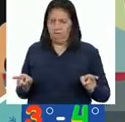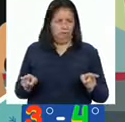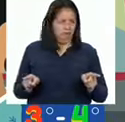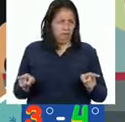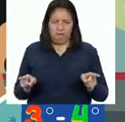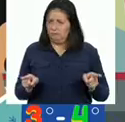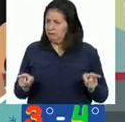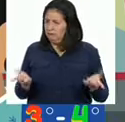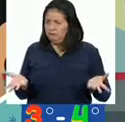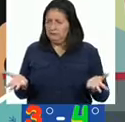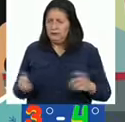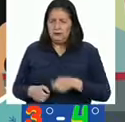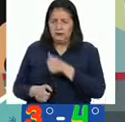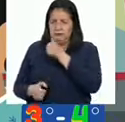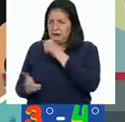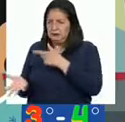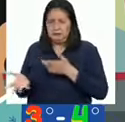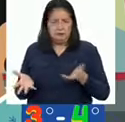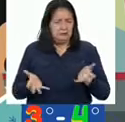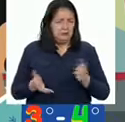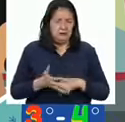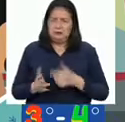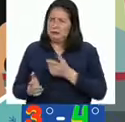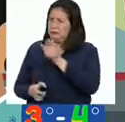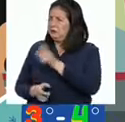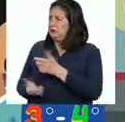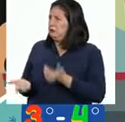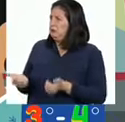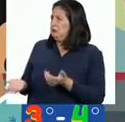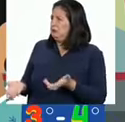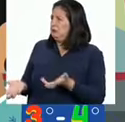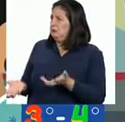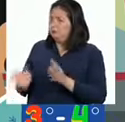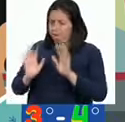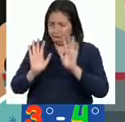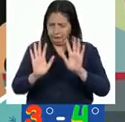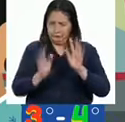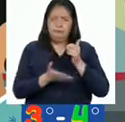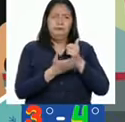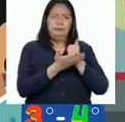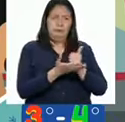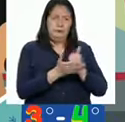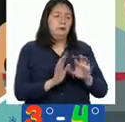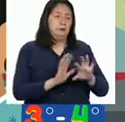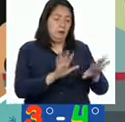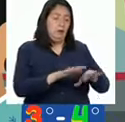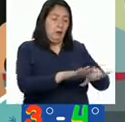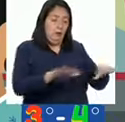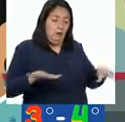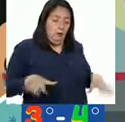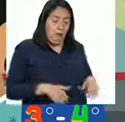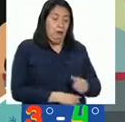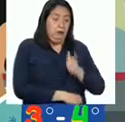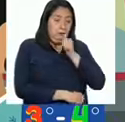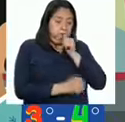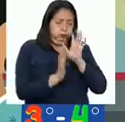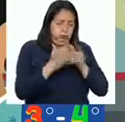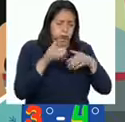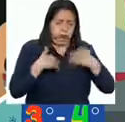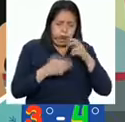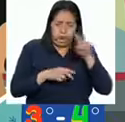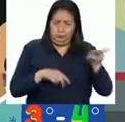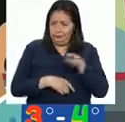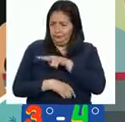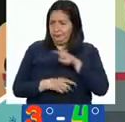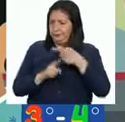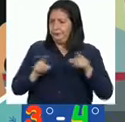entre el espacio privado y el espacio personal? Déjame llevarte al espacio privado para que tú mismo puedas ver la